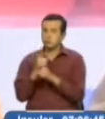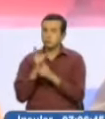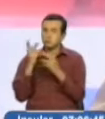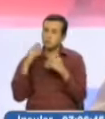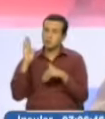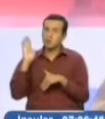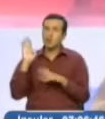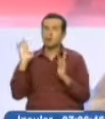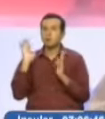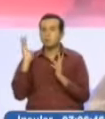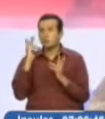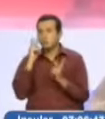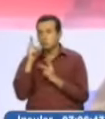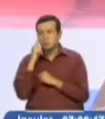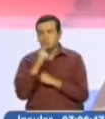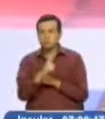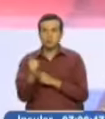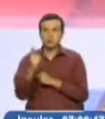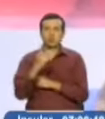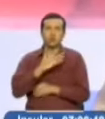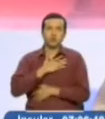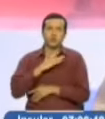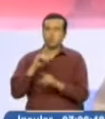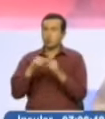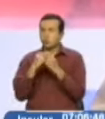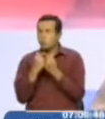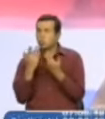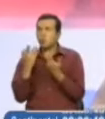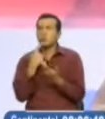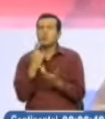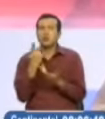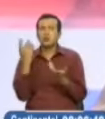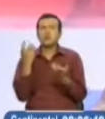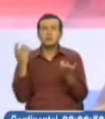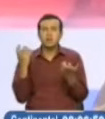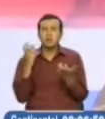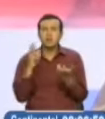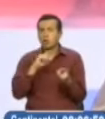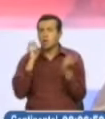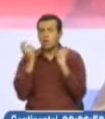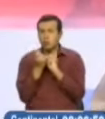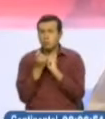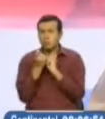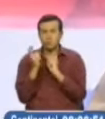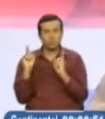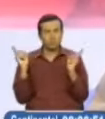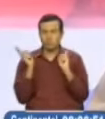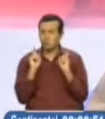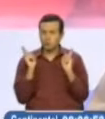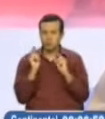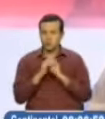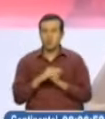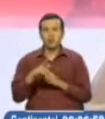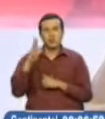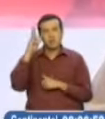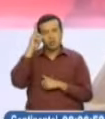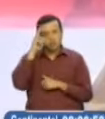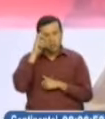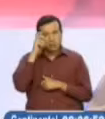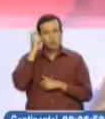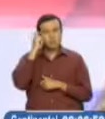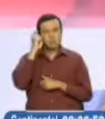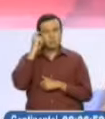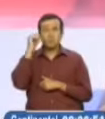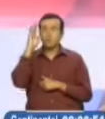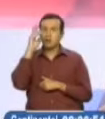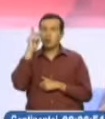digo, más allá del estilo, porque yo no soy muy partidario de aquello de que lo que se buscaba era solo un cambio de estilo. Yo creo que se